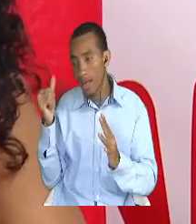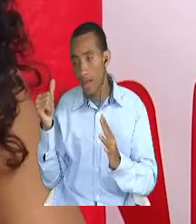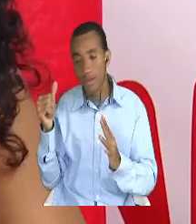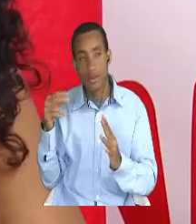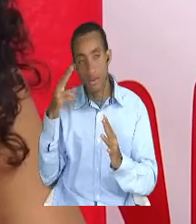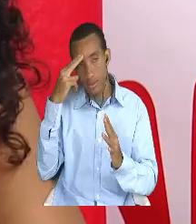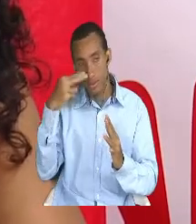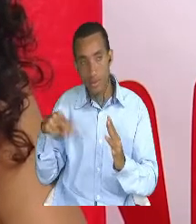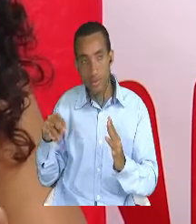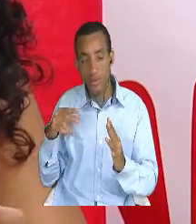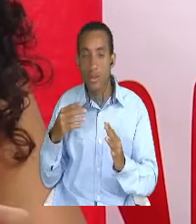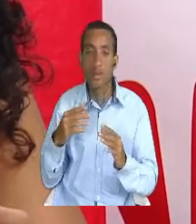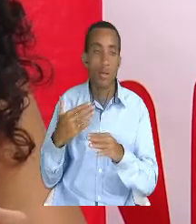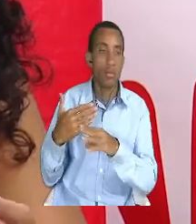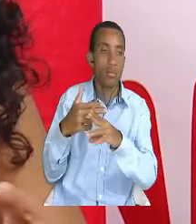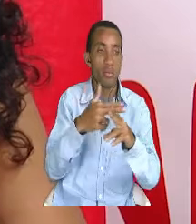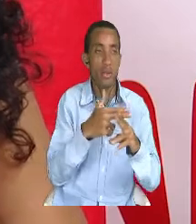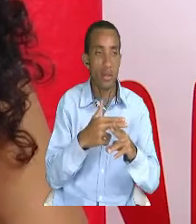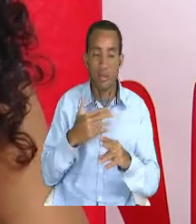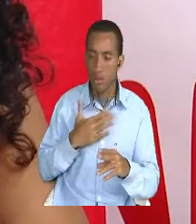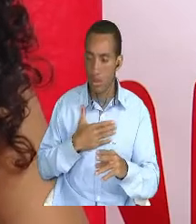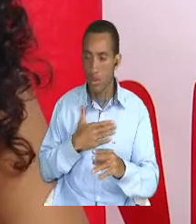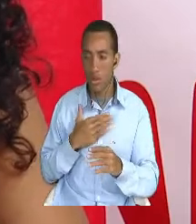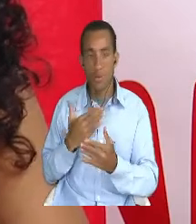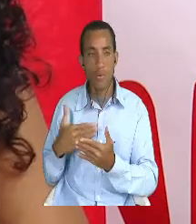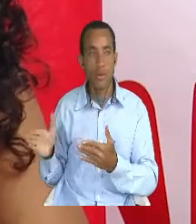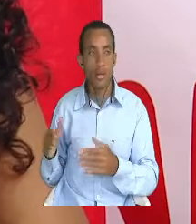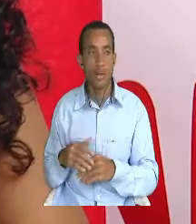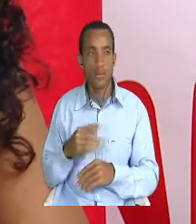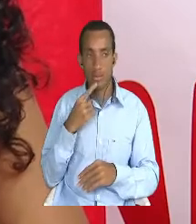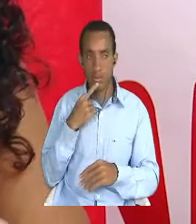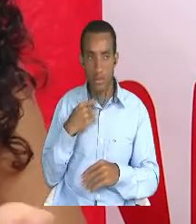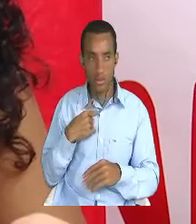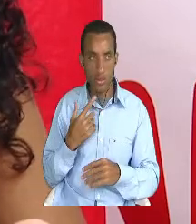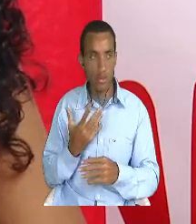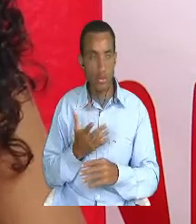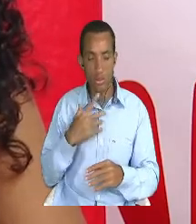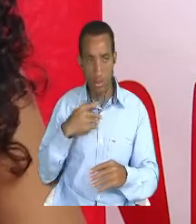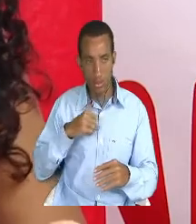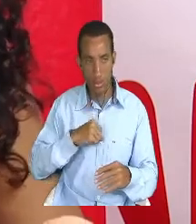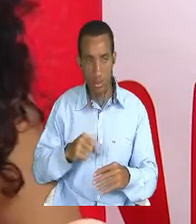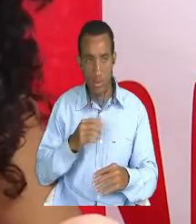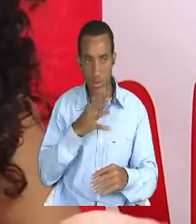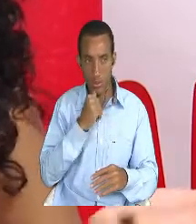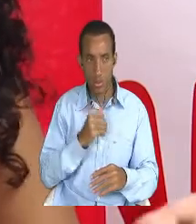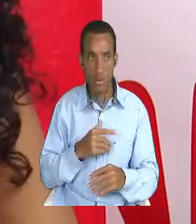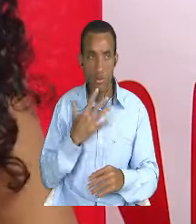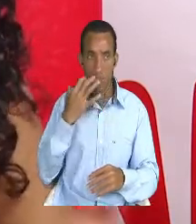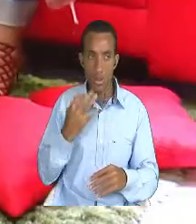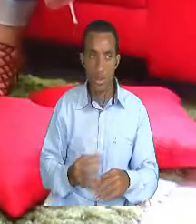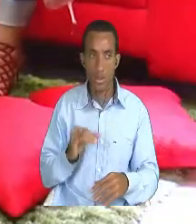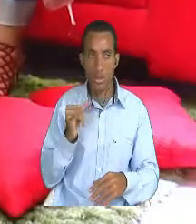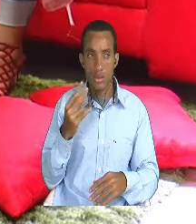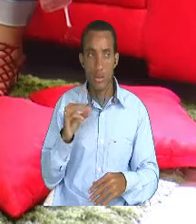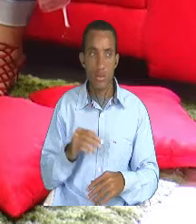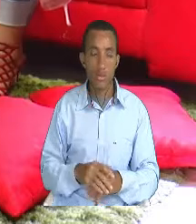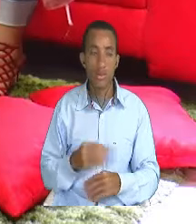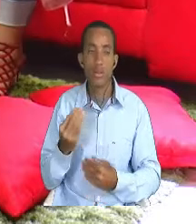dejaron por fuera. ¿Por qué ellos dicen que no tengo derecho a nada? ¿Es eso cierto? ¿Qué puedo hacer?